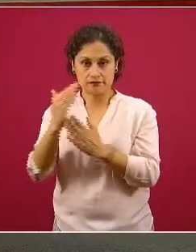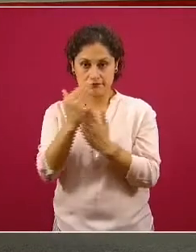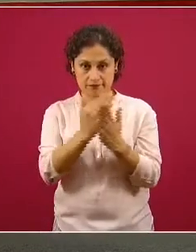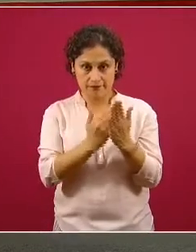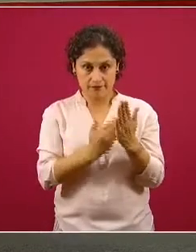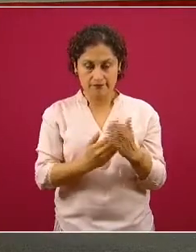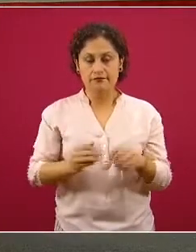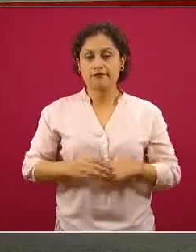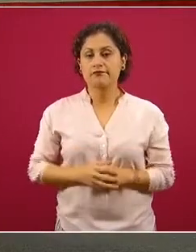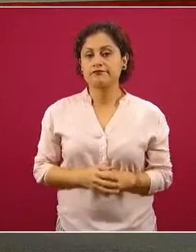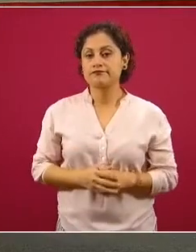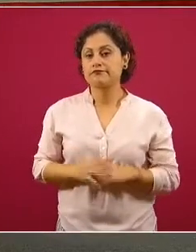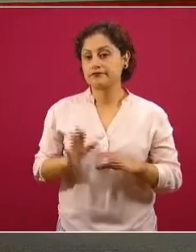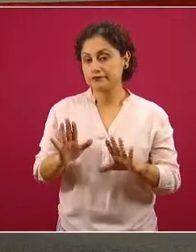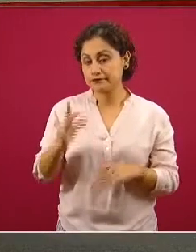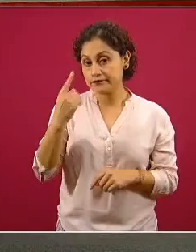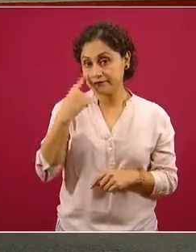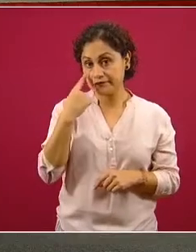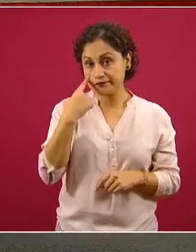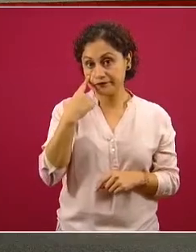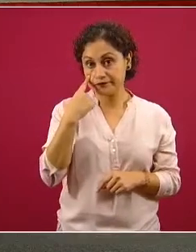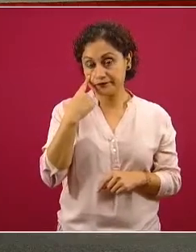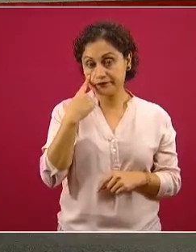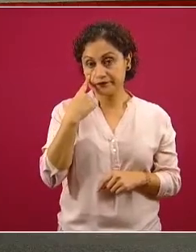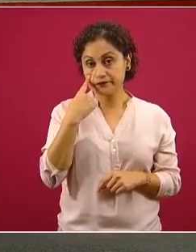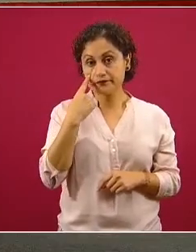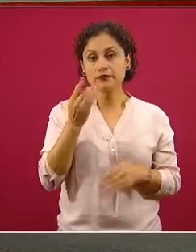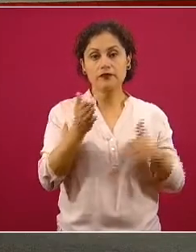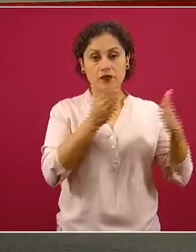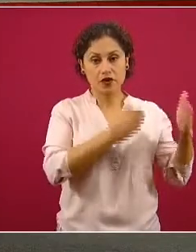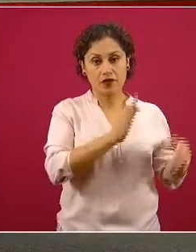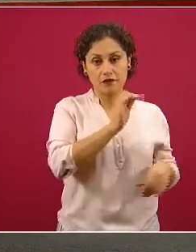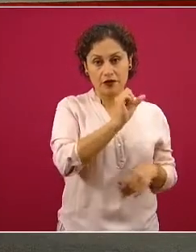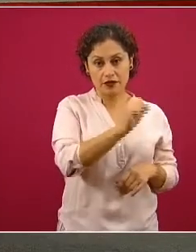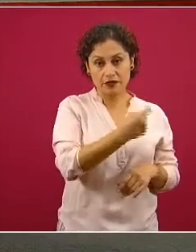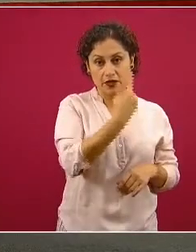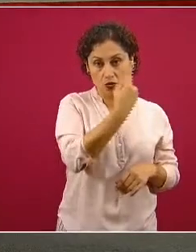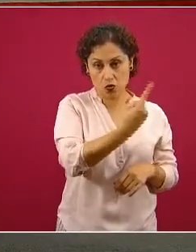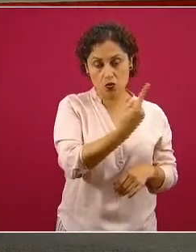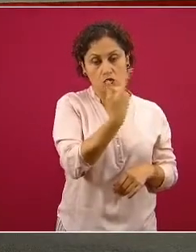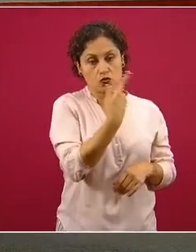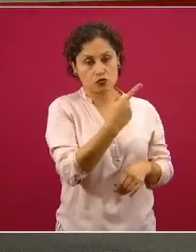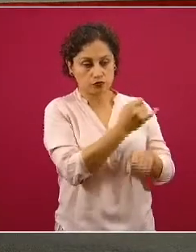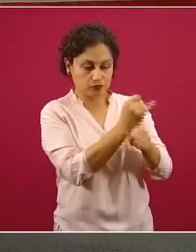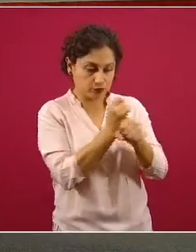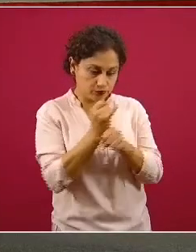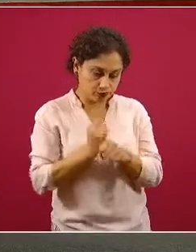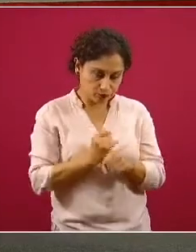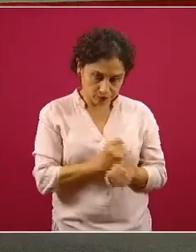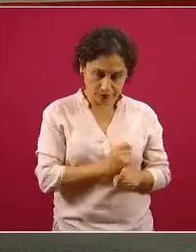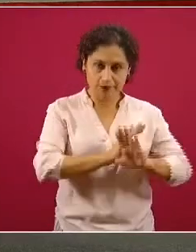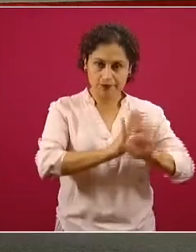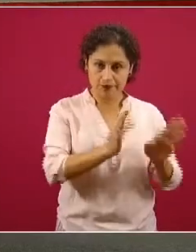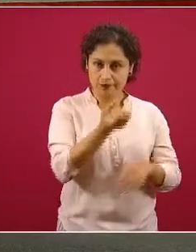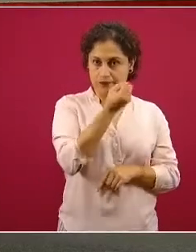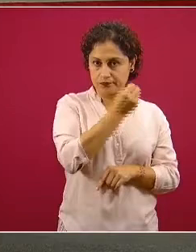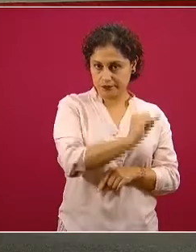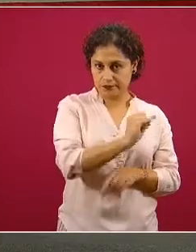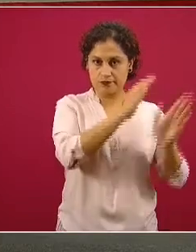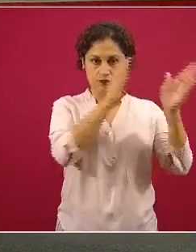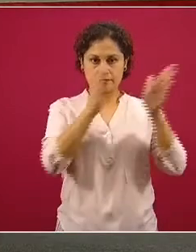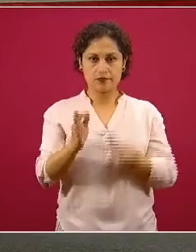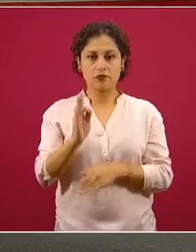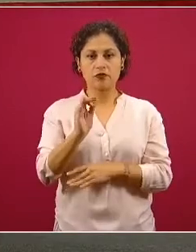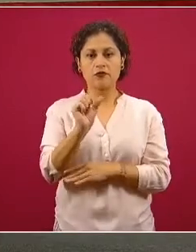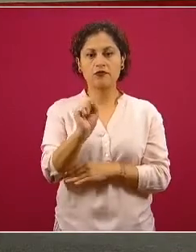Entonces, en fase 1 lo característico fue ese modelo de vigilancia. Cuando entramos a fase 2, lo anunciamos desde fase 1, dijimos, vamos